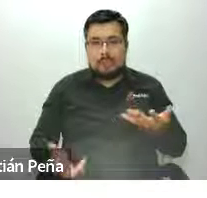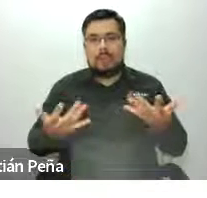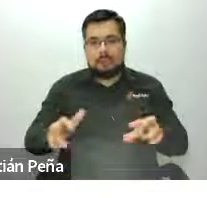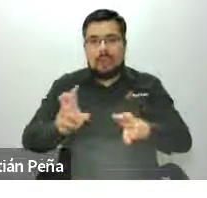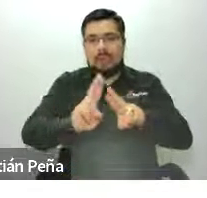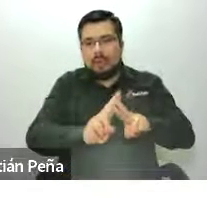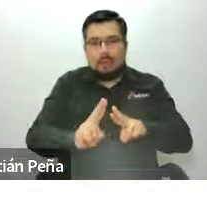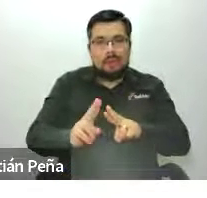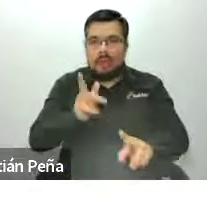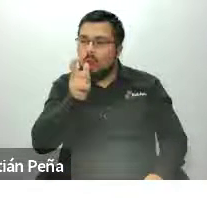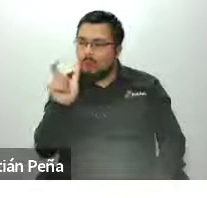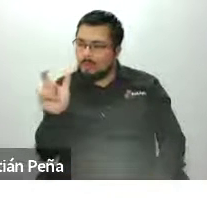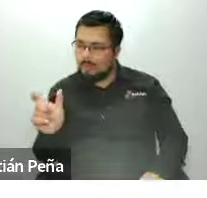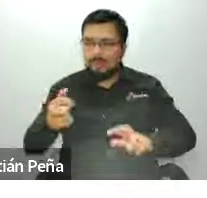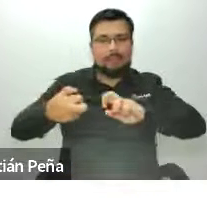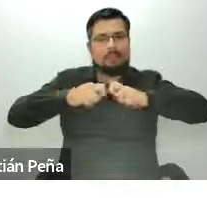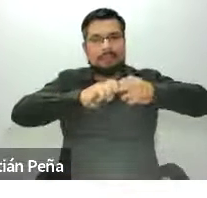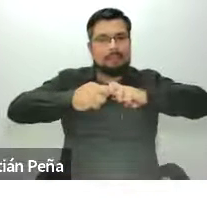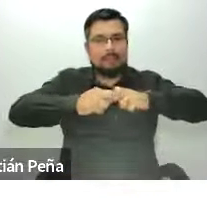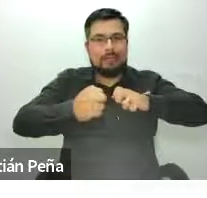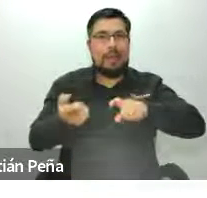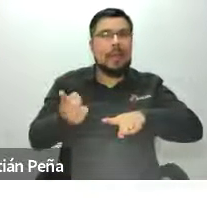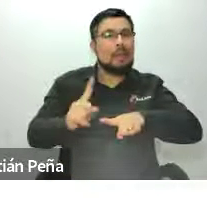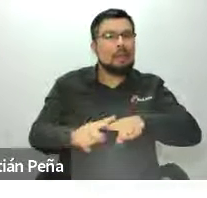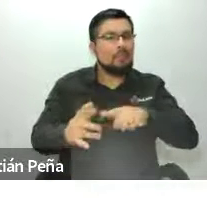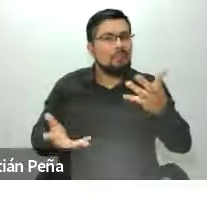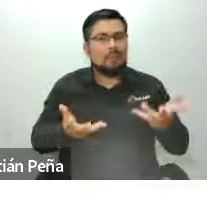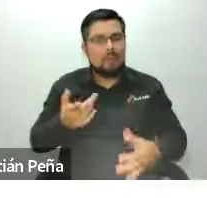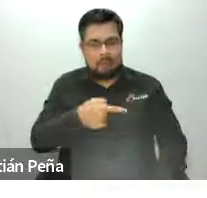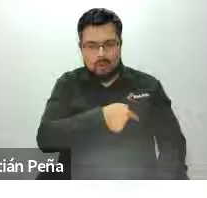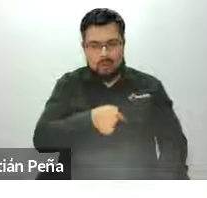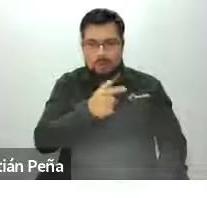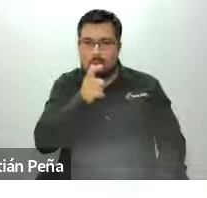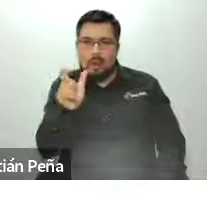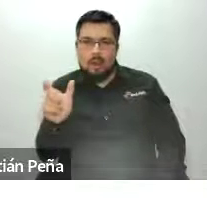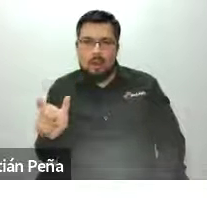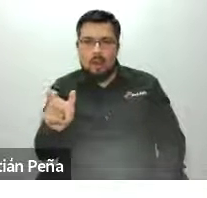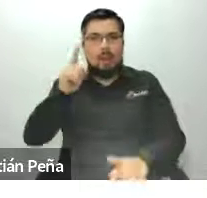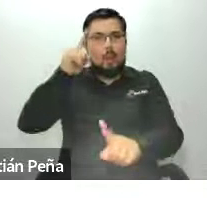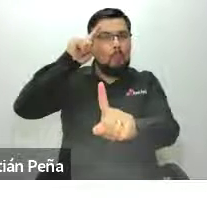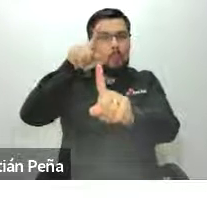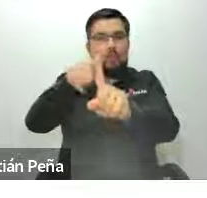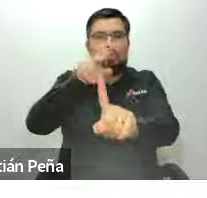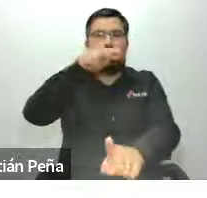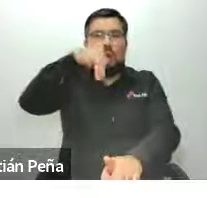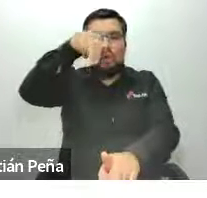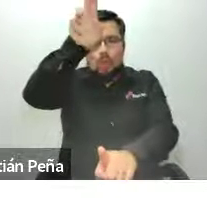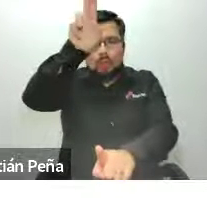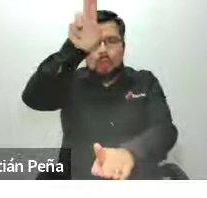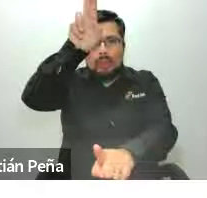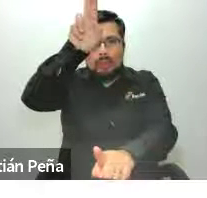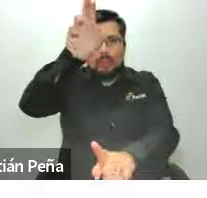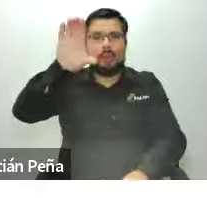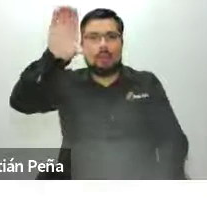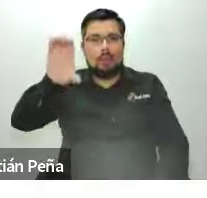peleado el concepto de todas maneras, además, que se llama el propósito norte de la asignatura. Ustedes van a ver en cada una de las progresiones